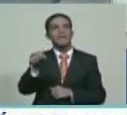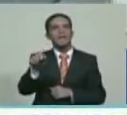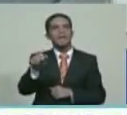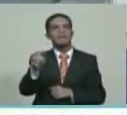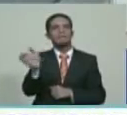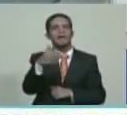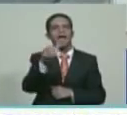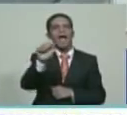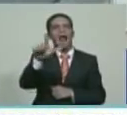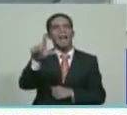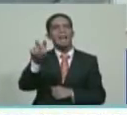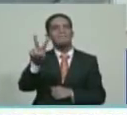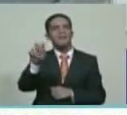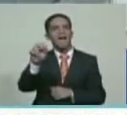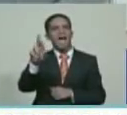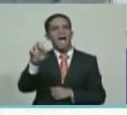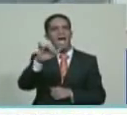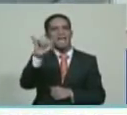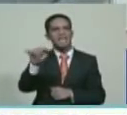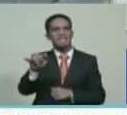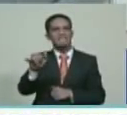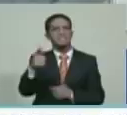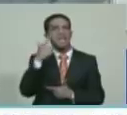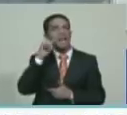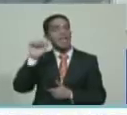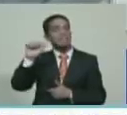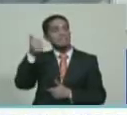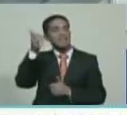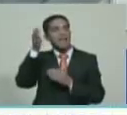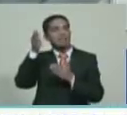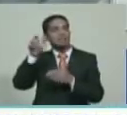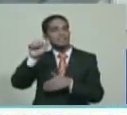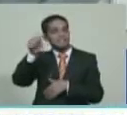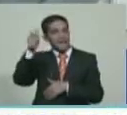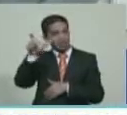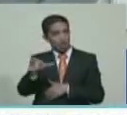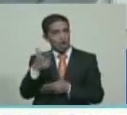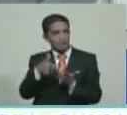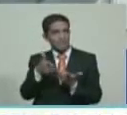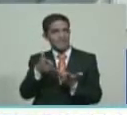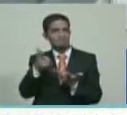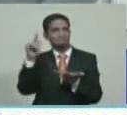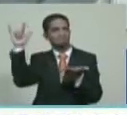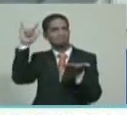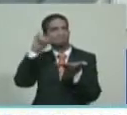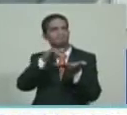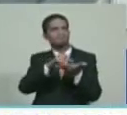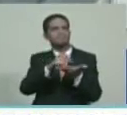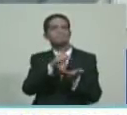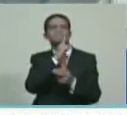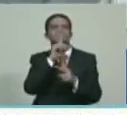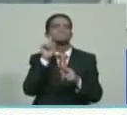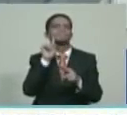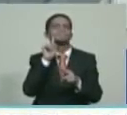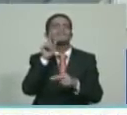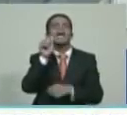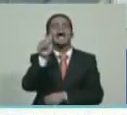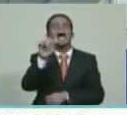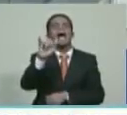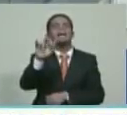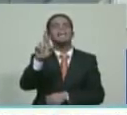de air europa aprovechando la visita del señor álvarez